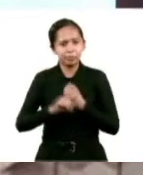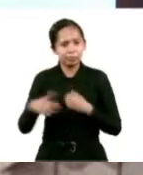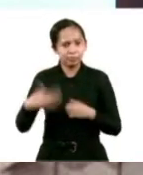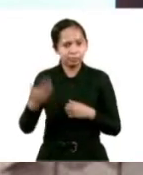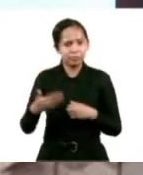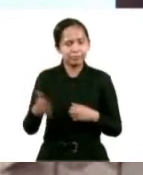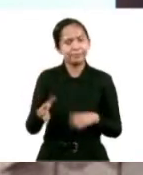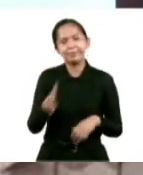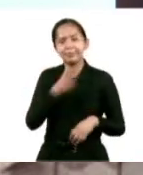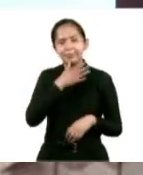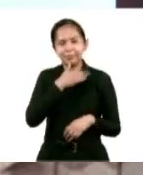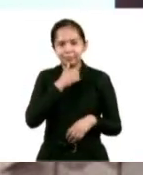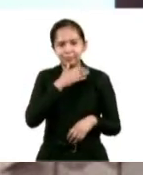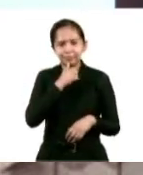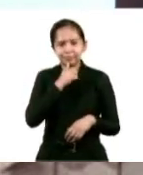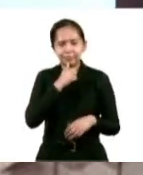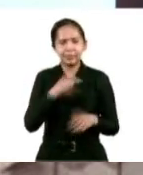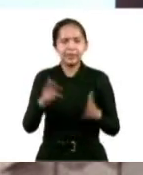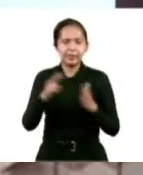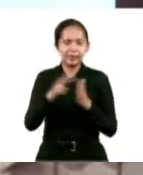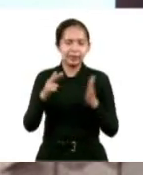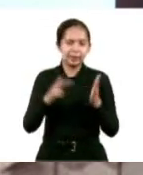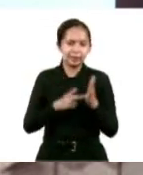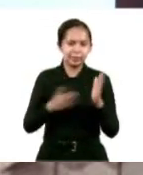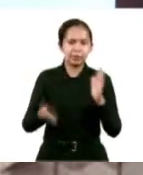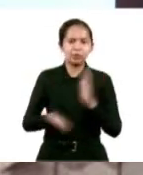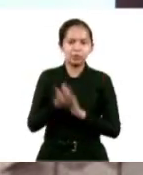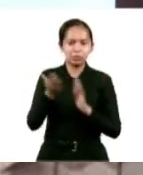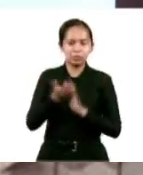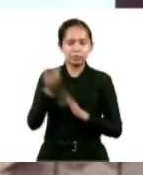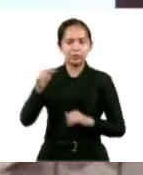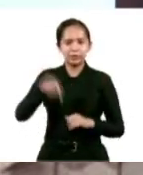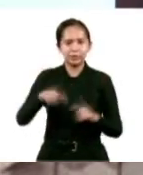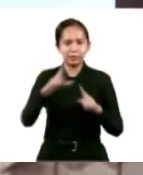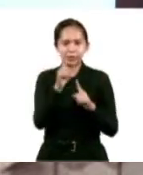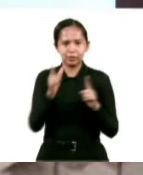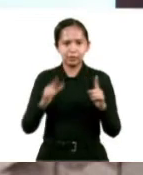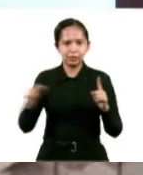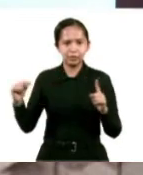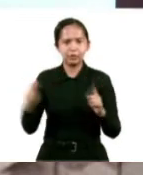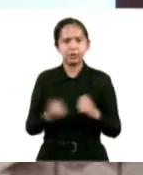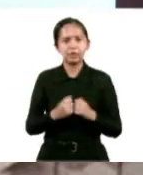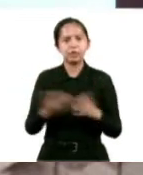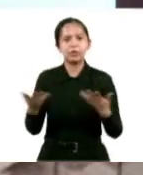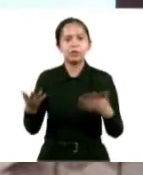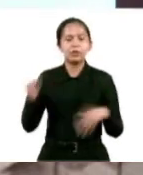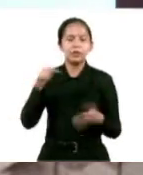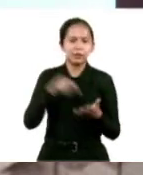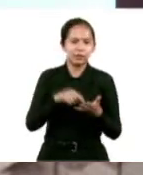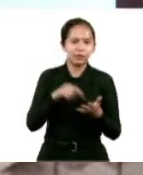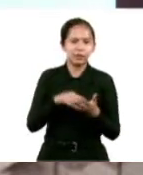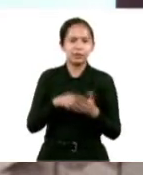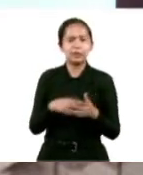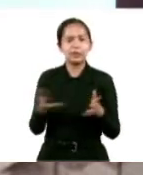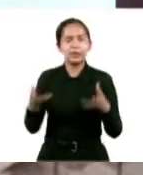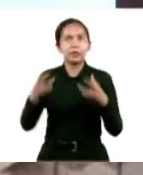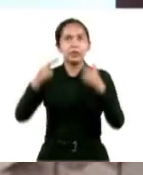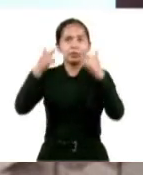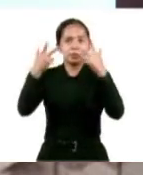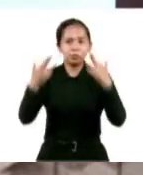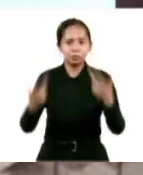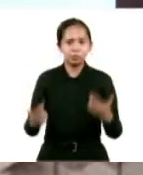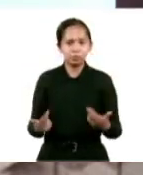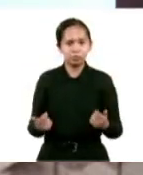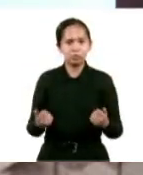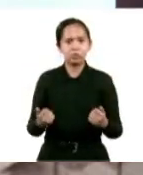permisible, calculada según el reglamento de construcciones del Distrito Federal para un claro de la magnitud donde ocurrió el colapso, es